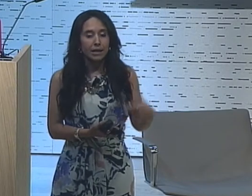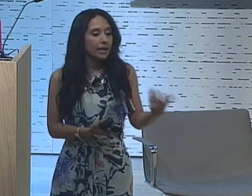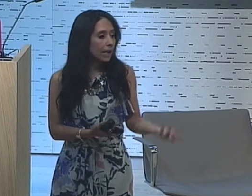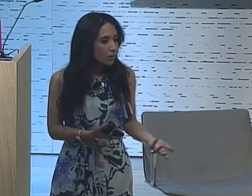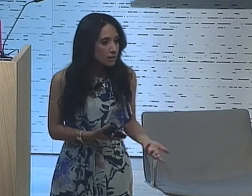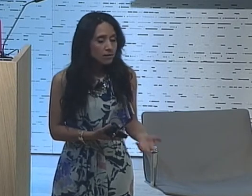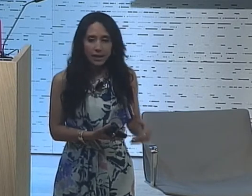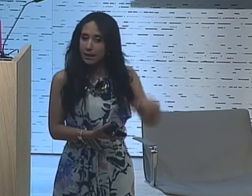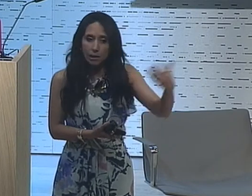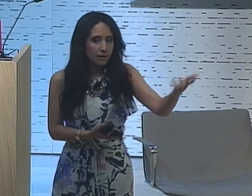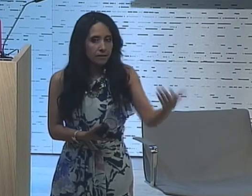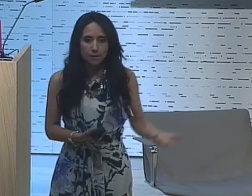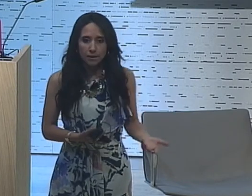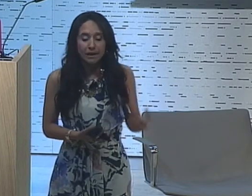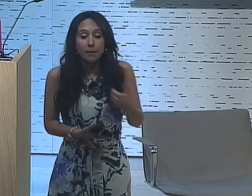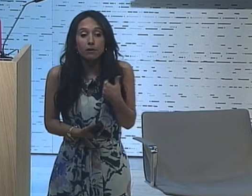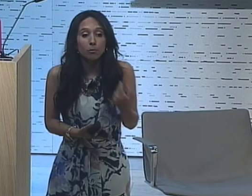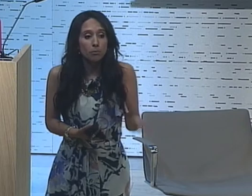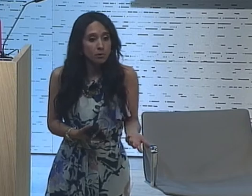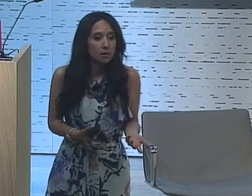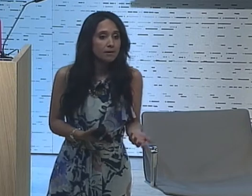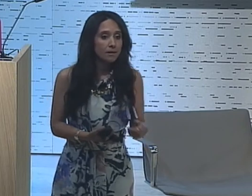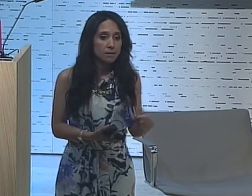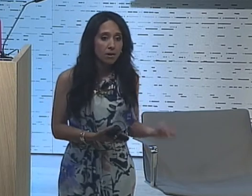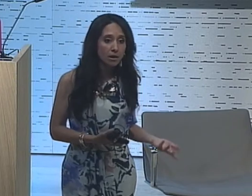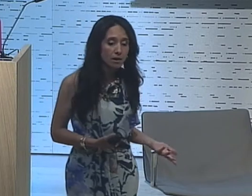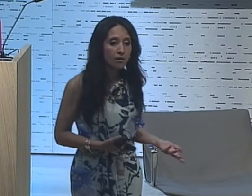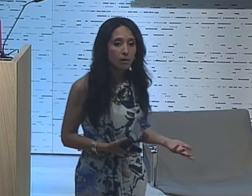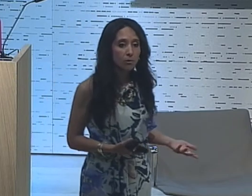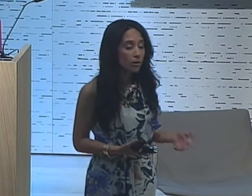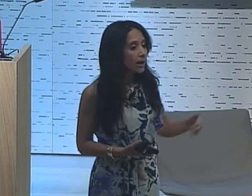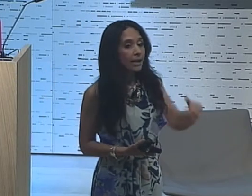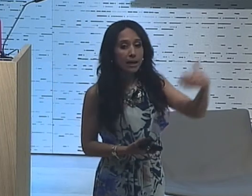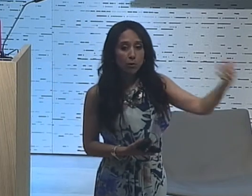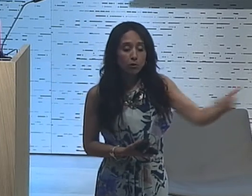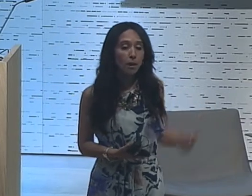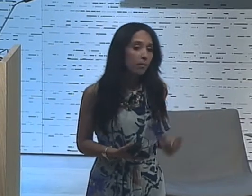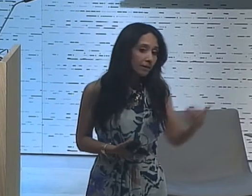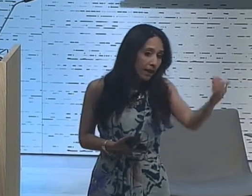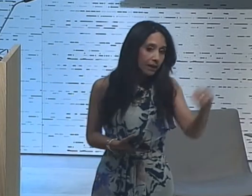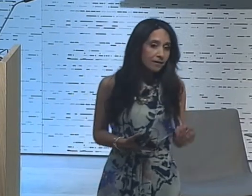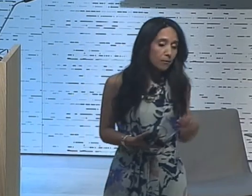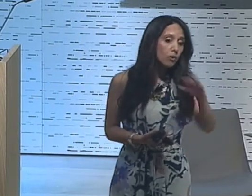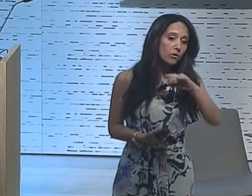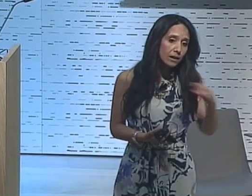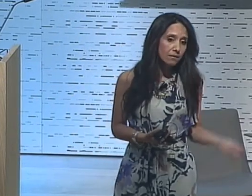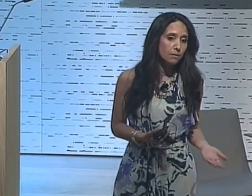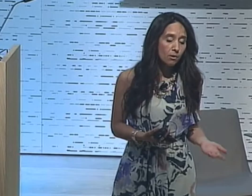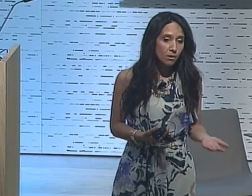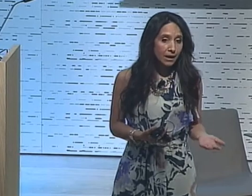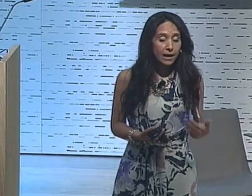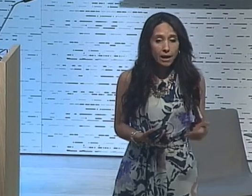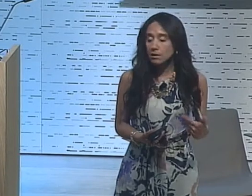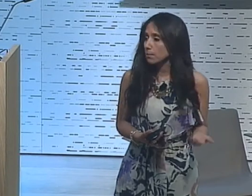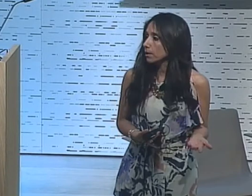sabe. ¿Y en qué consistía? Y te lo va a describir y te va a dar su punto de vista y se va a conectar con la emoción. Y el de junto va a comentar en ese blog donde él